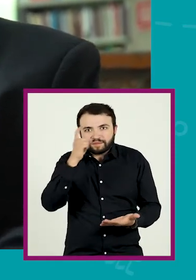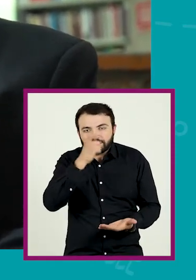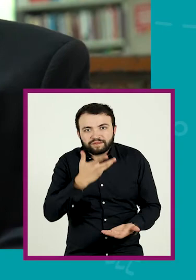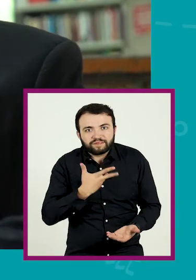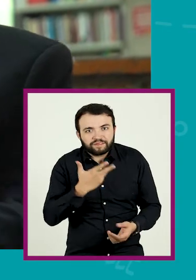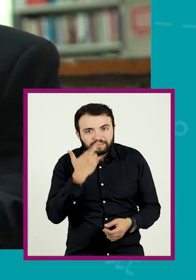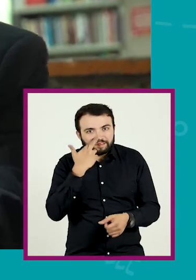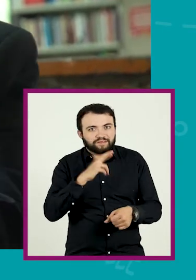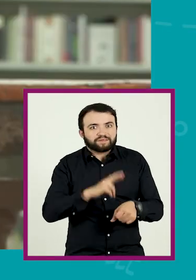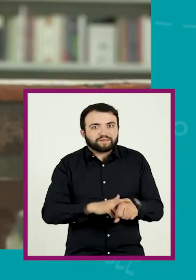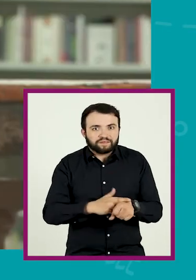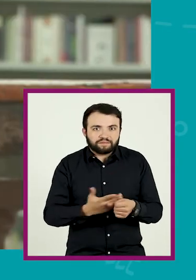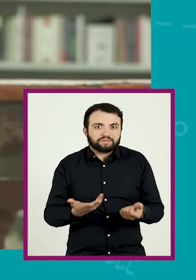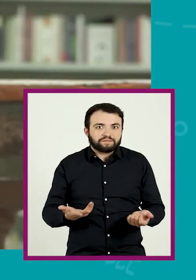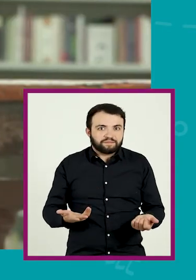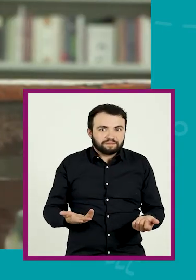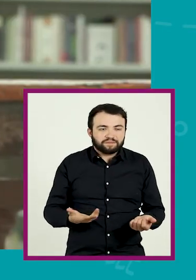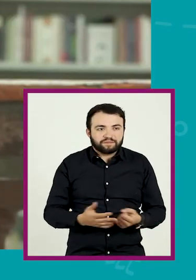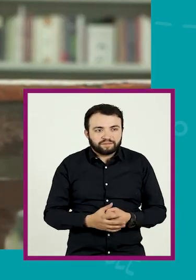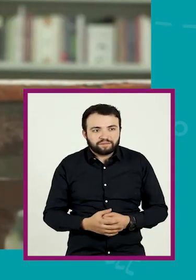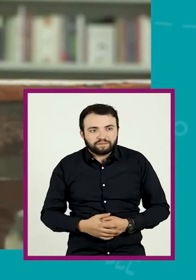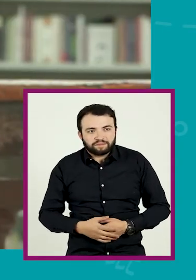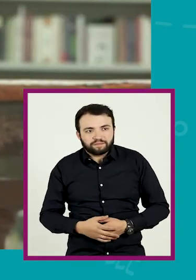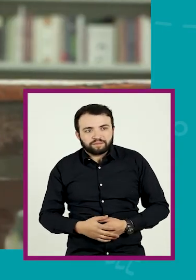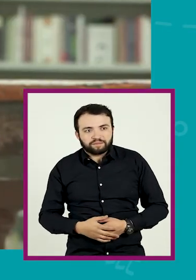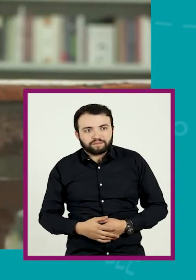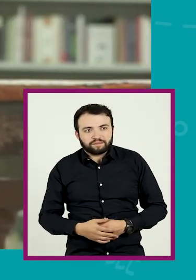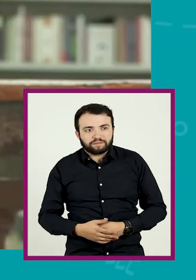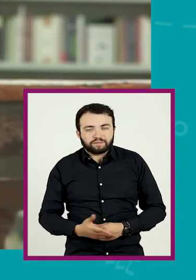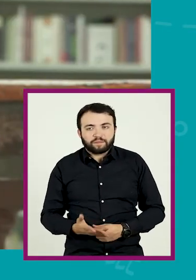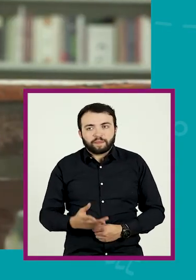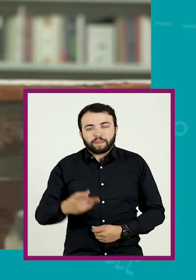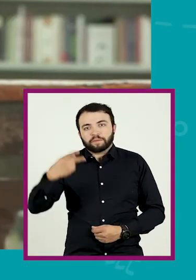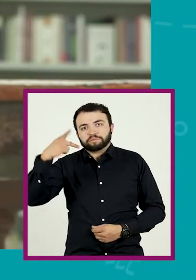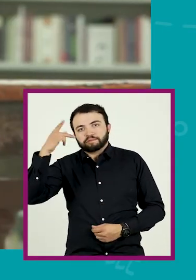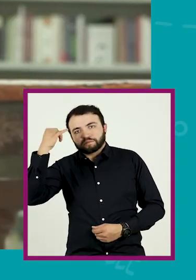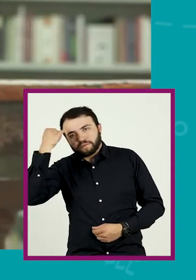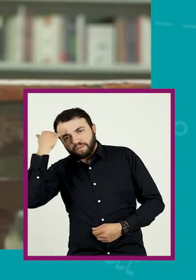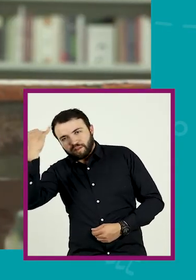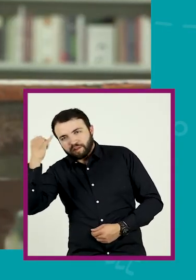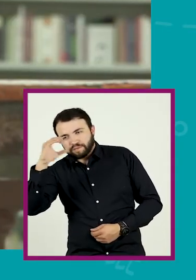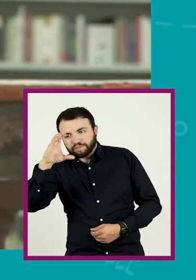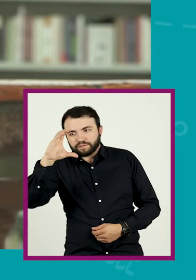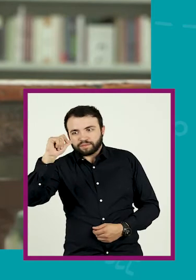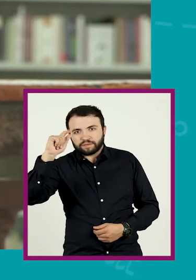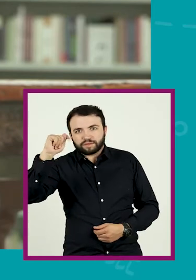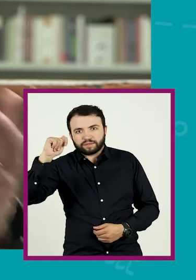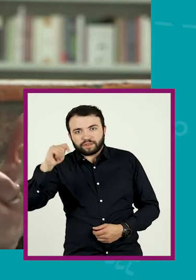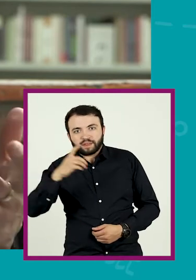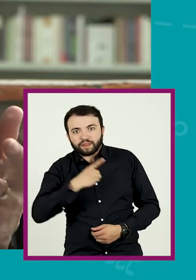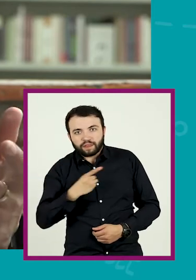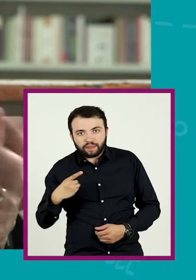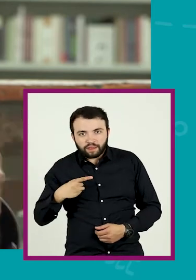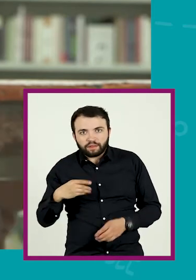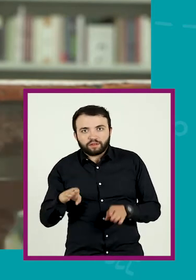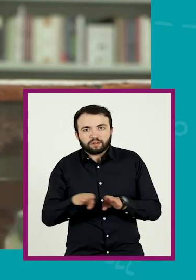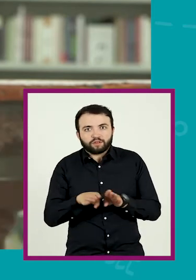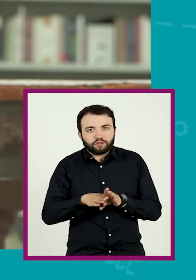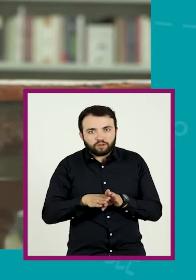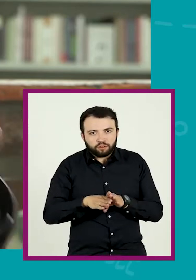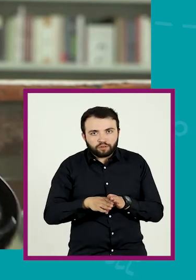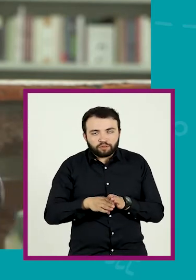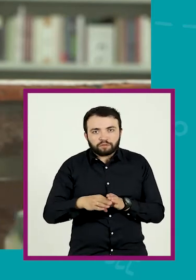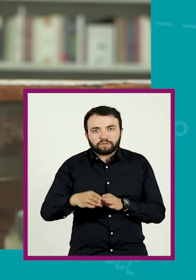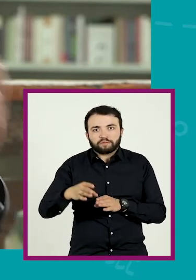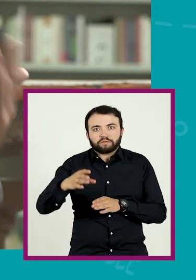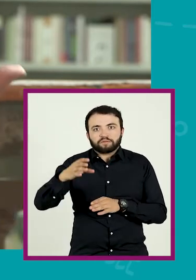los que tenemos la responsabilidad. Por supuesto, la idea de Kant es que una vez que somos conscientes de estos límites y de que